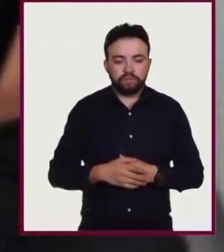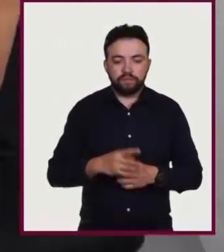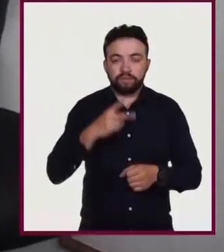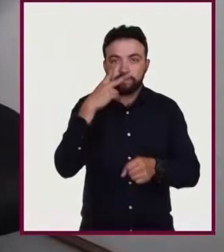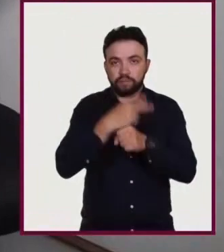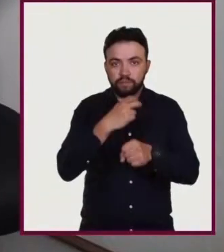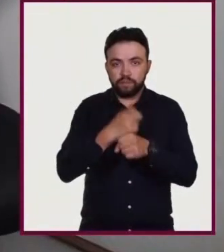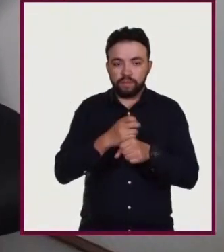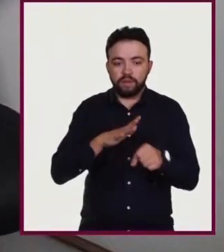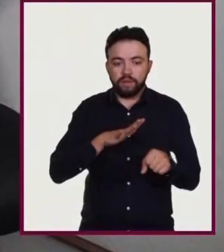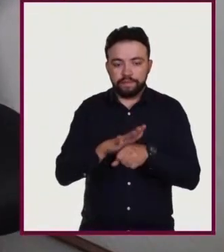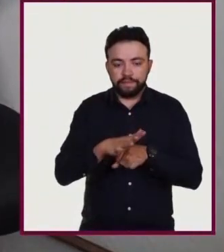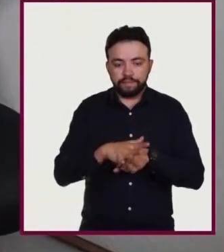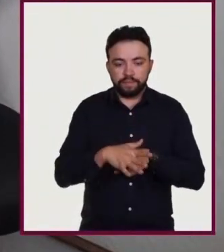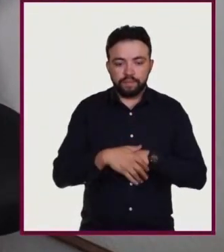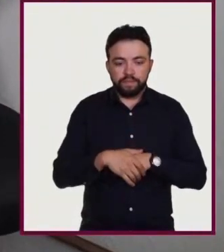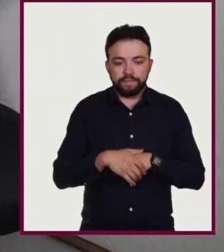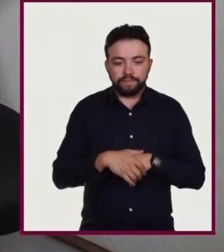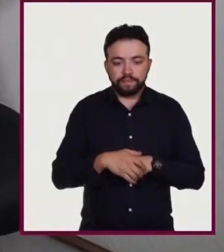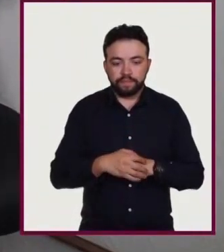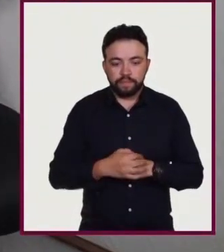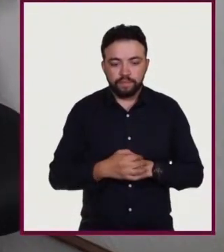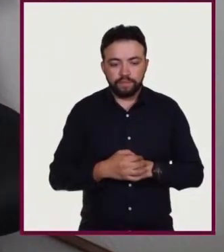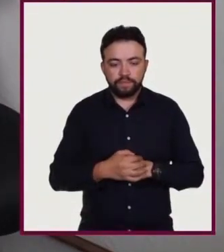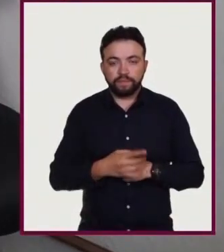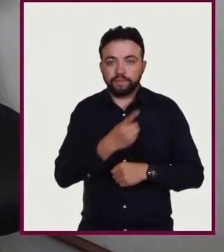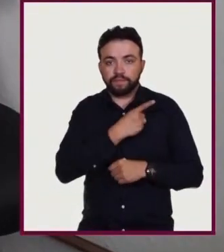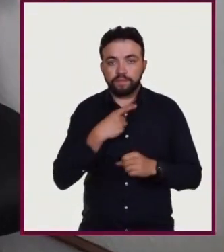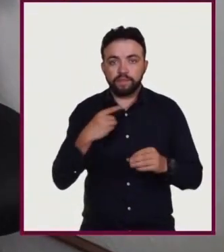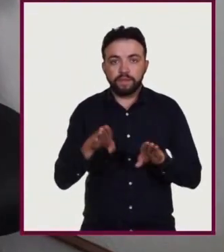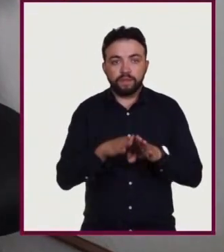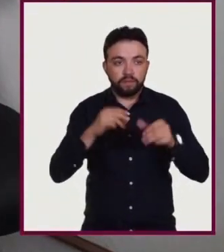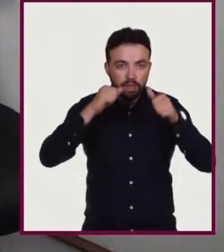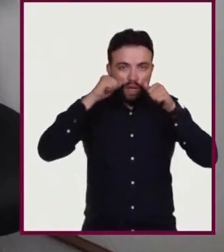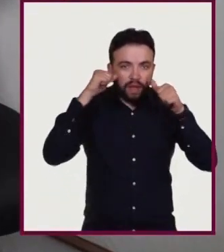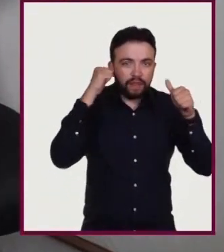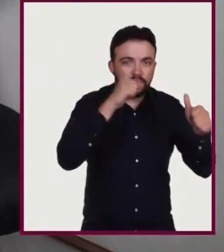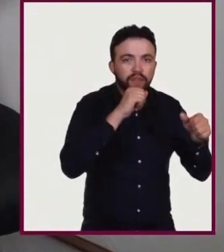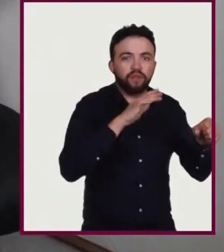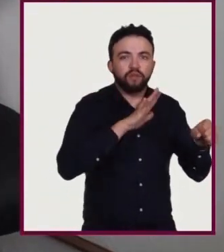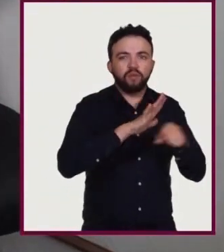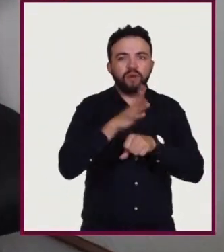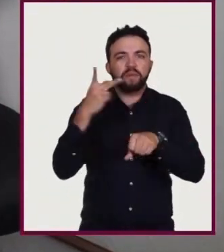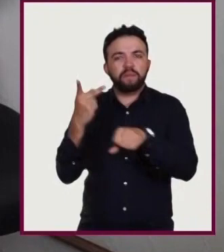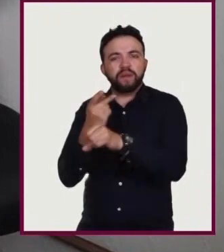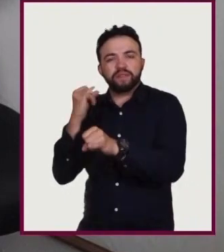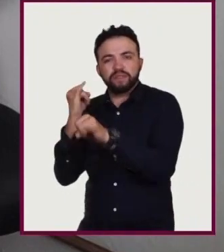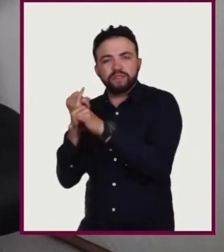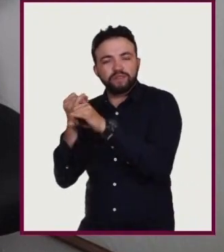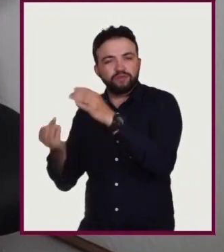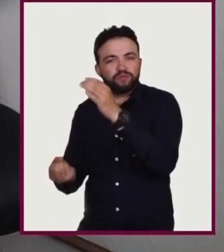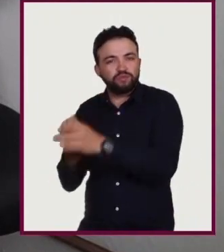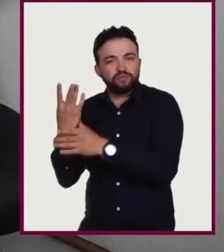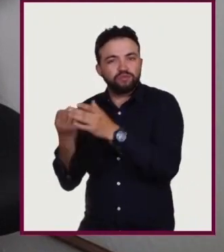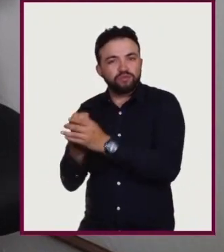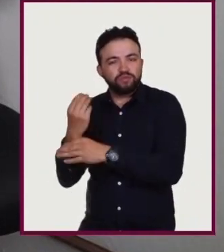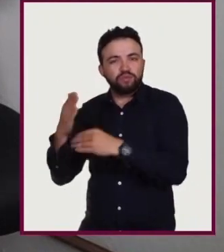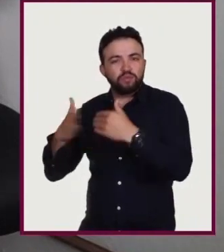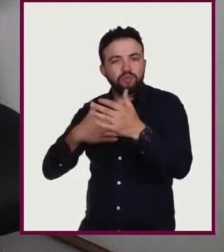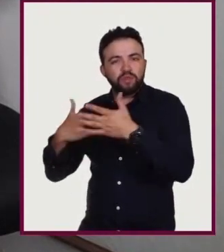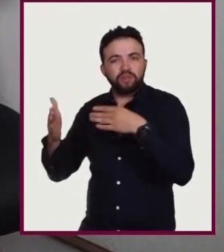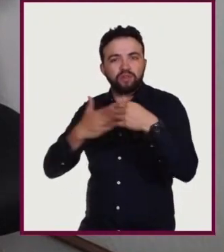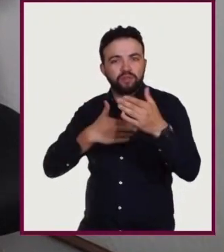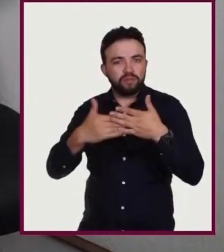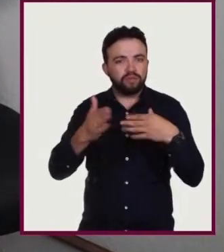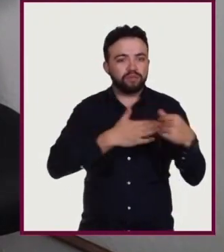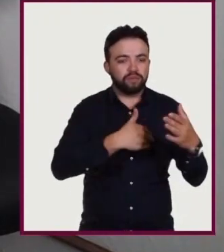El segundo proceso es estar al tanto de las tendencias en internet y en las plataformas sociales, sobre